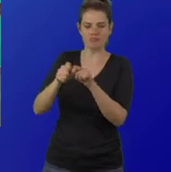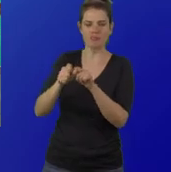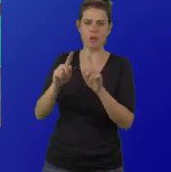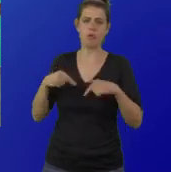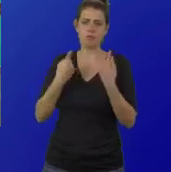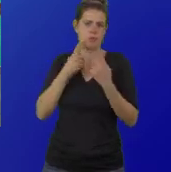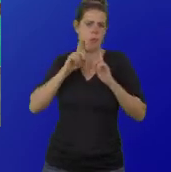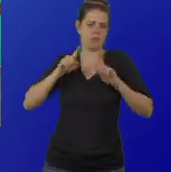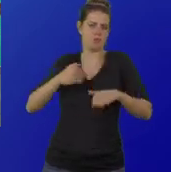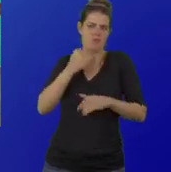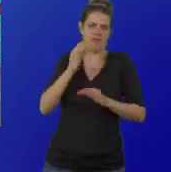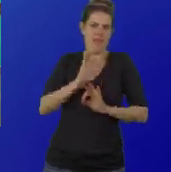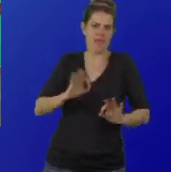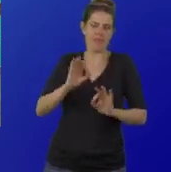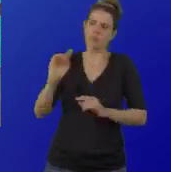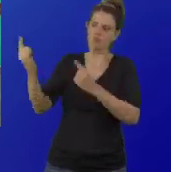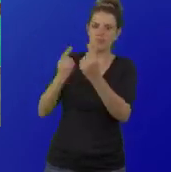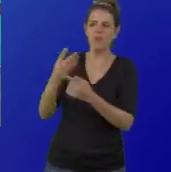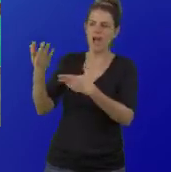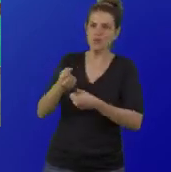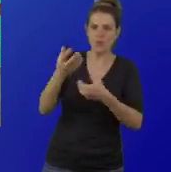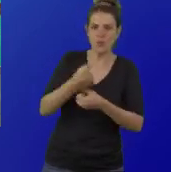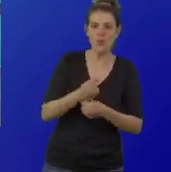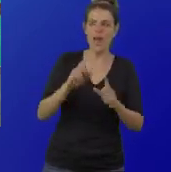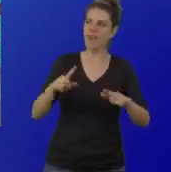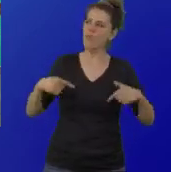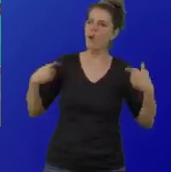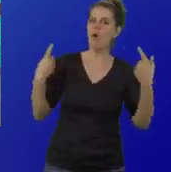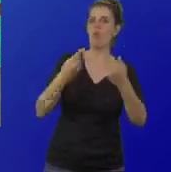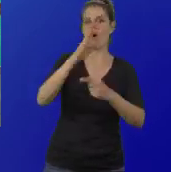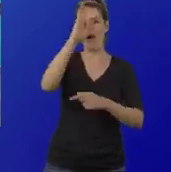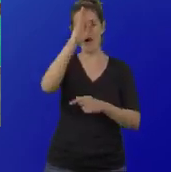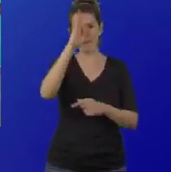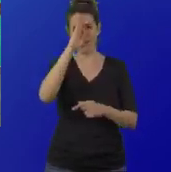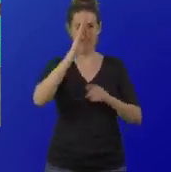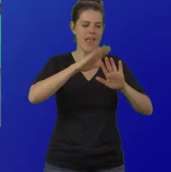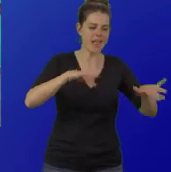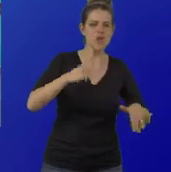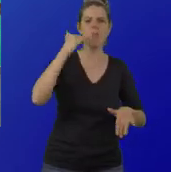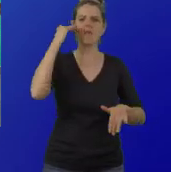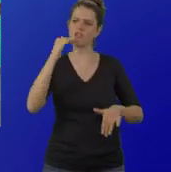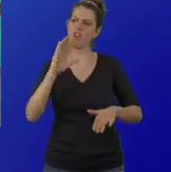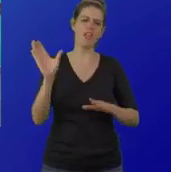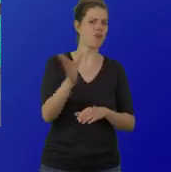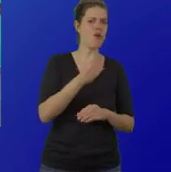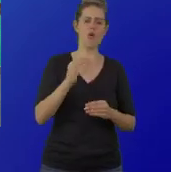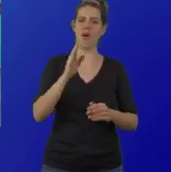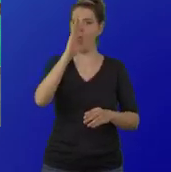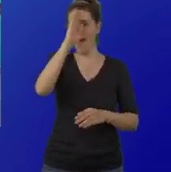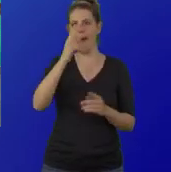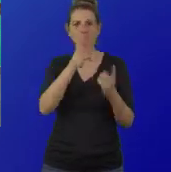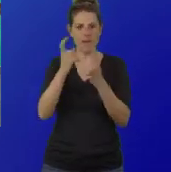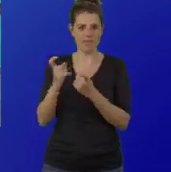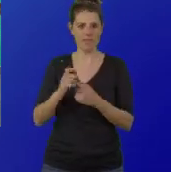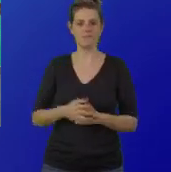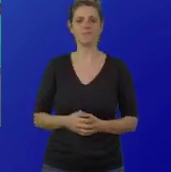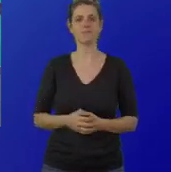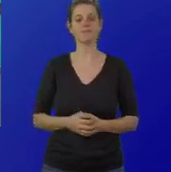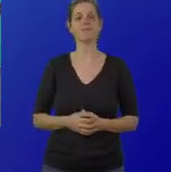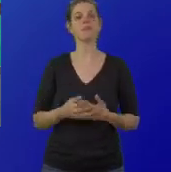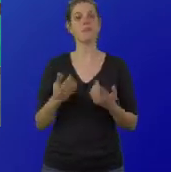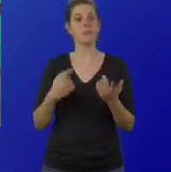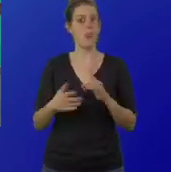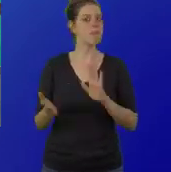momento cortaba, en qué momento. Fuimos aprendiendo todos, los niños, los docentes, pero sobre todo fuimos viendo que esos